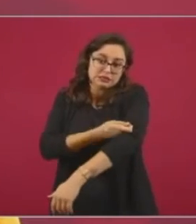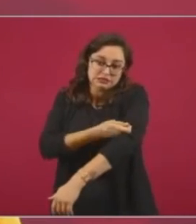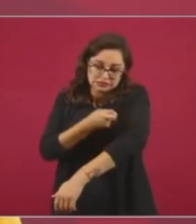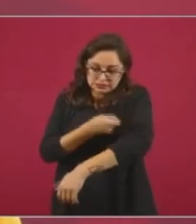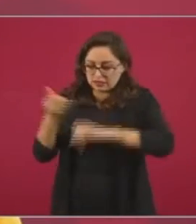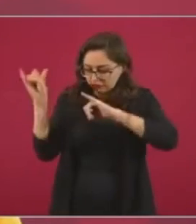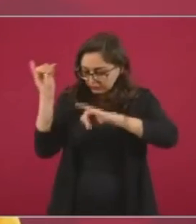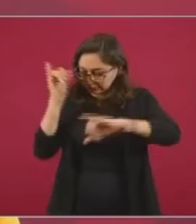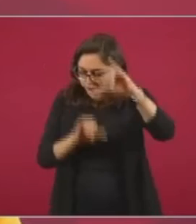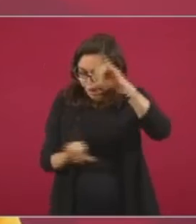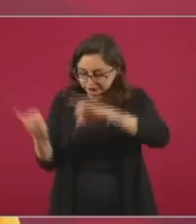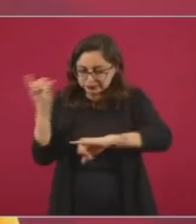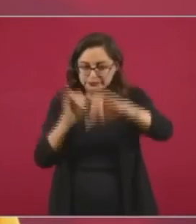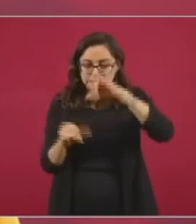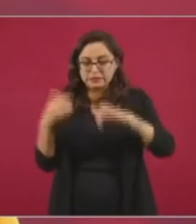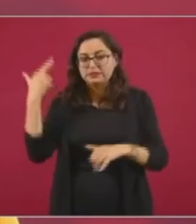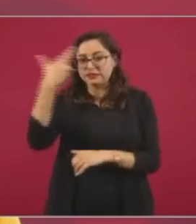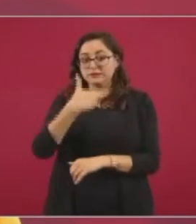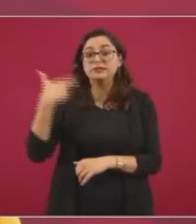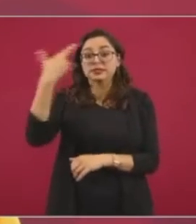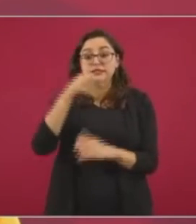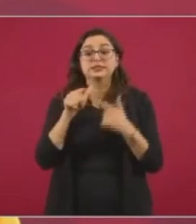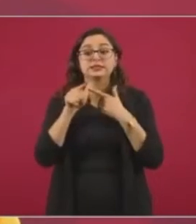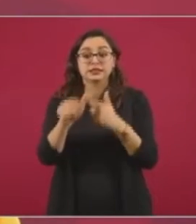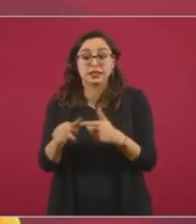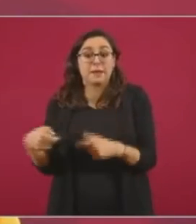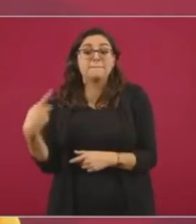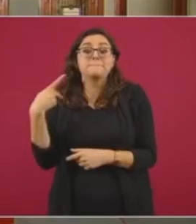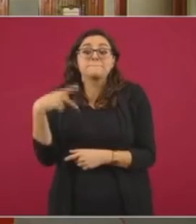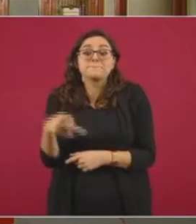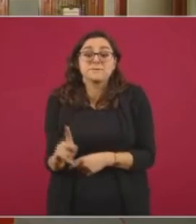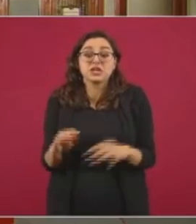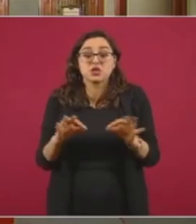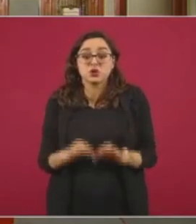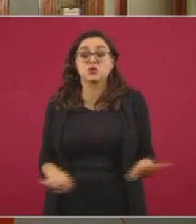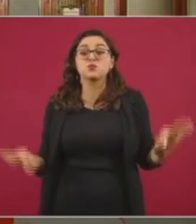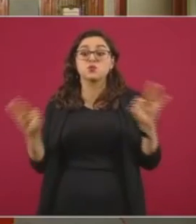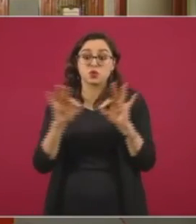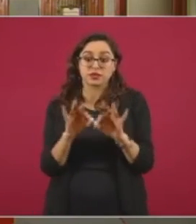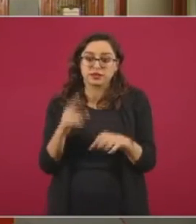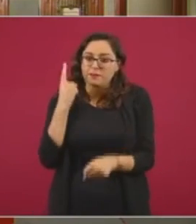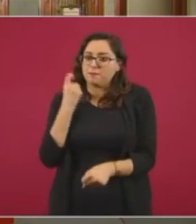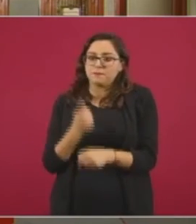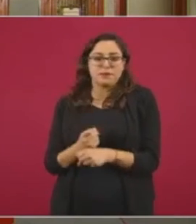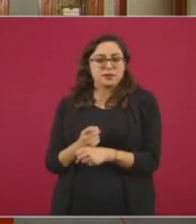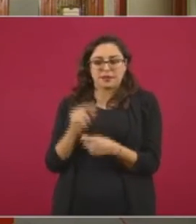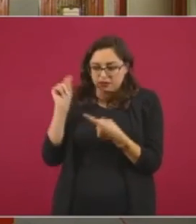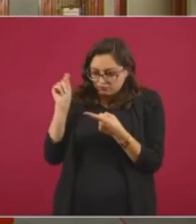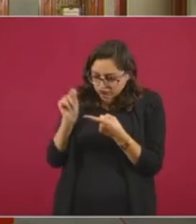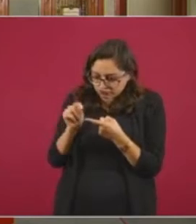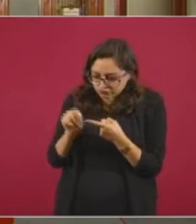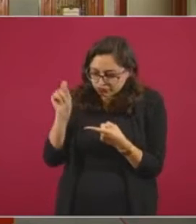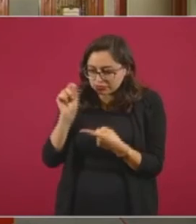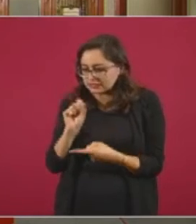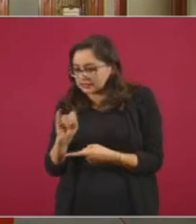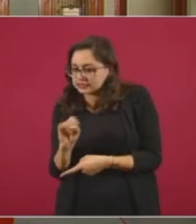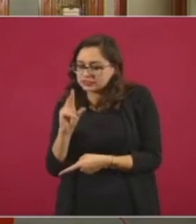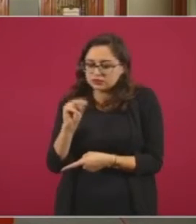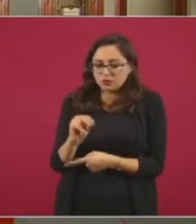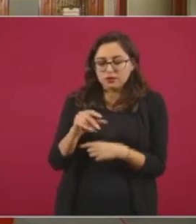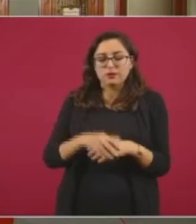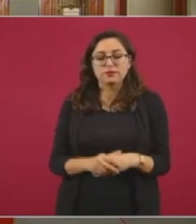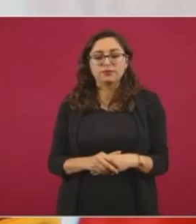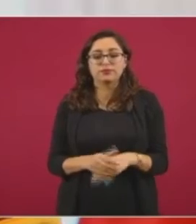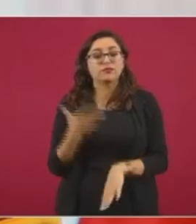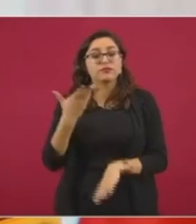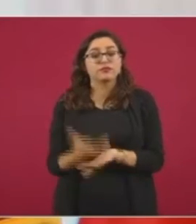el diagnóstico. Sin embargo, este es el primer paso del proceso de detección a diagnóstico. Es